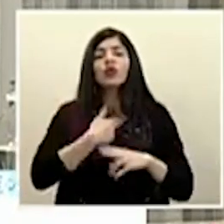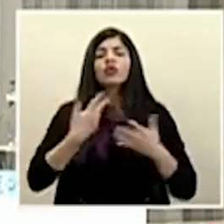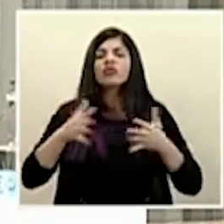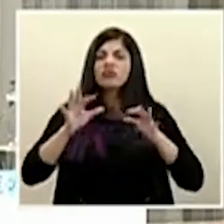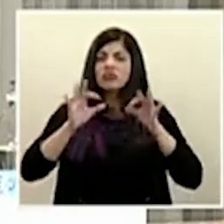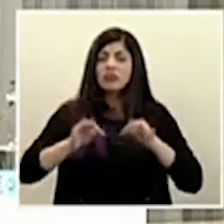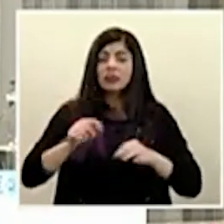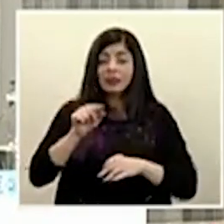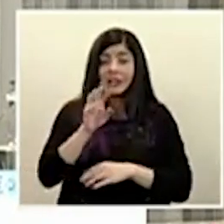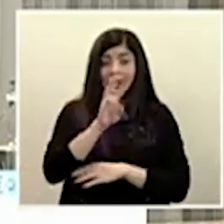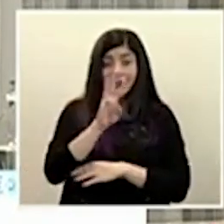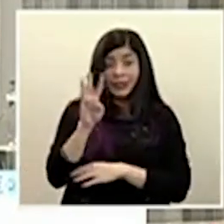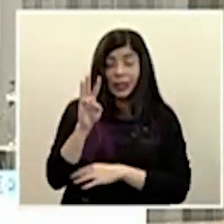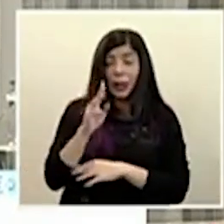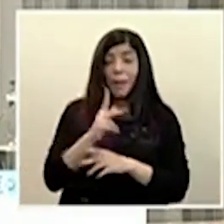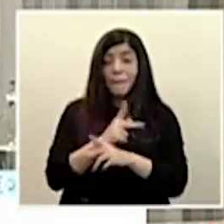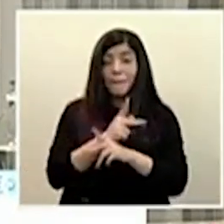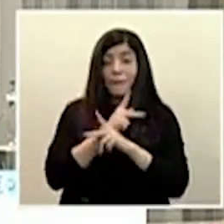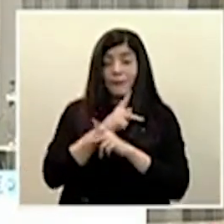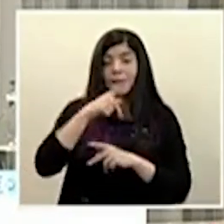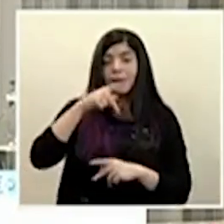es que la plataforma